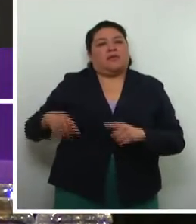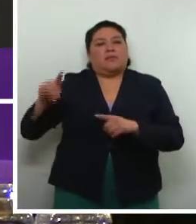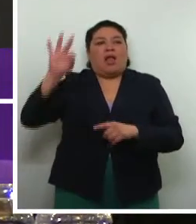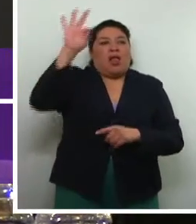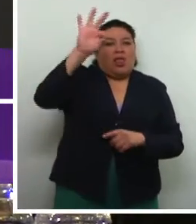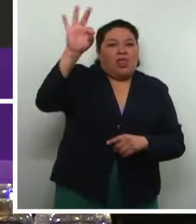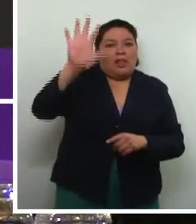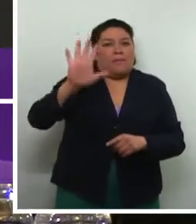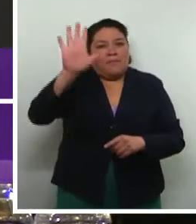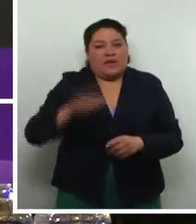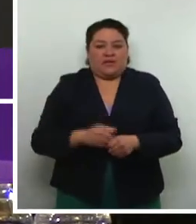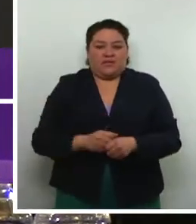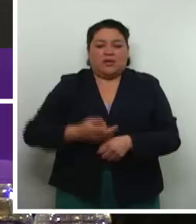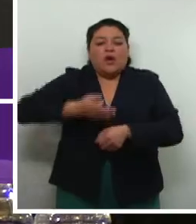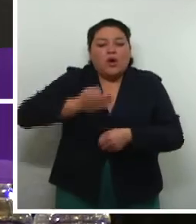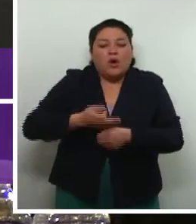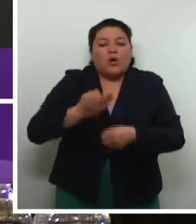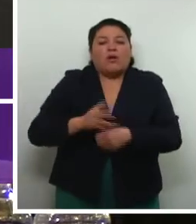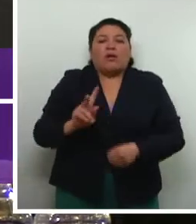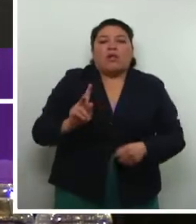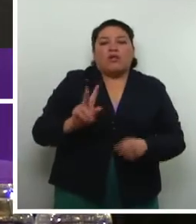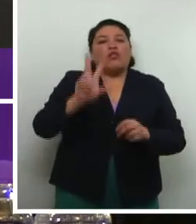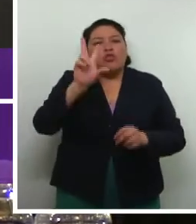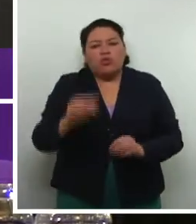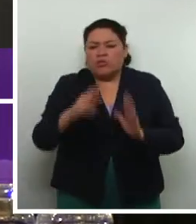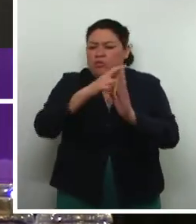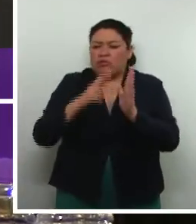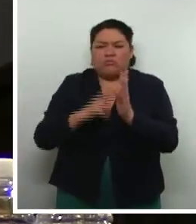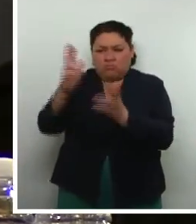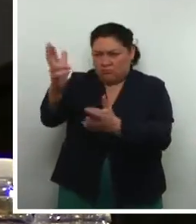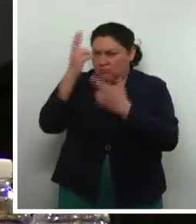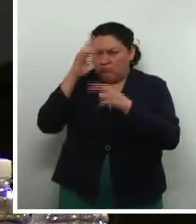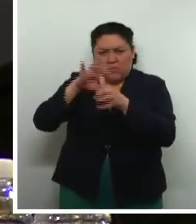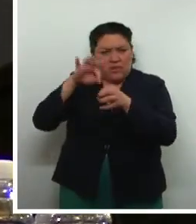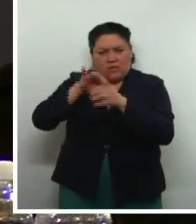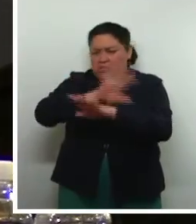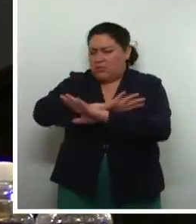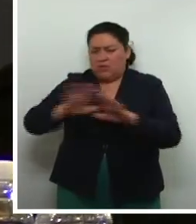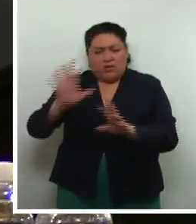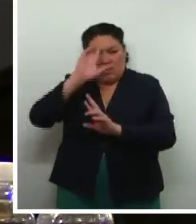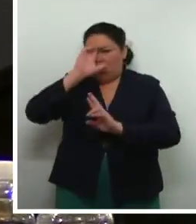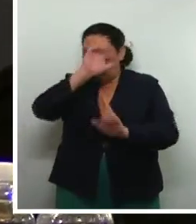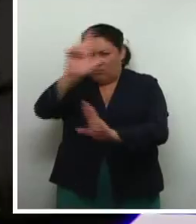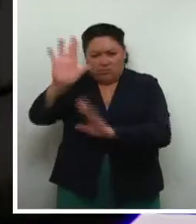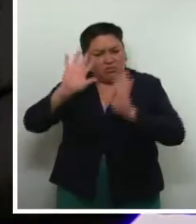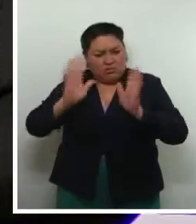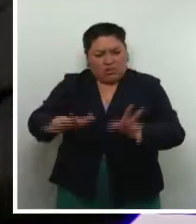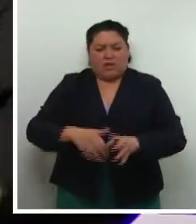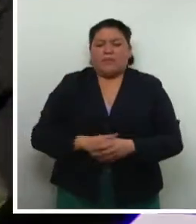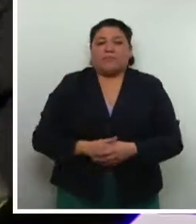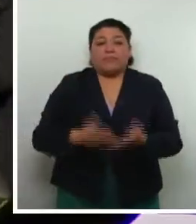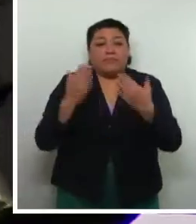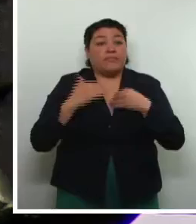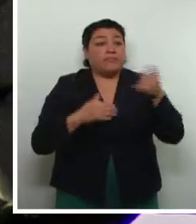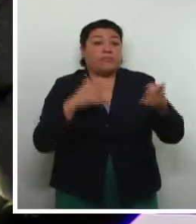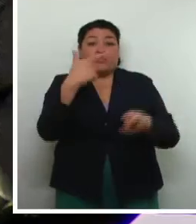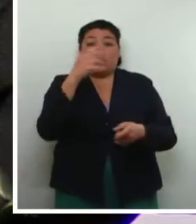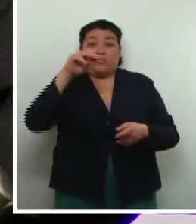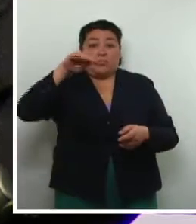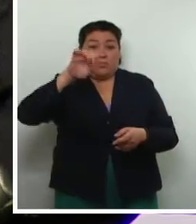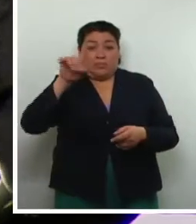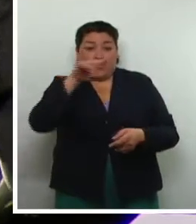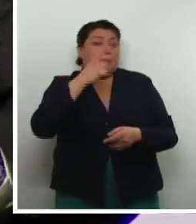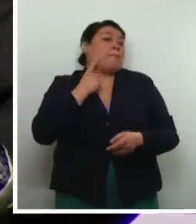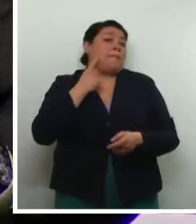que no simulemos en ese sentido y que por favor acatemos las votaciones. Muchas gracias. El diputado Gómez Villanueva.